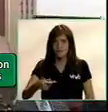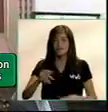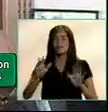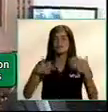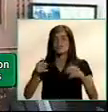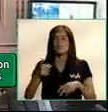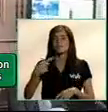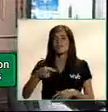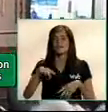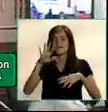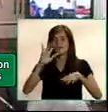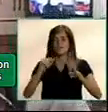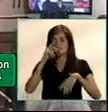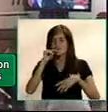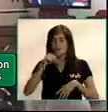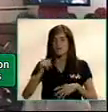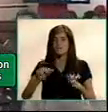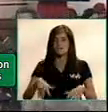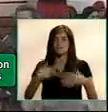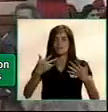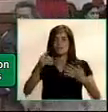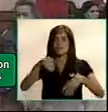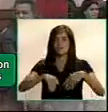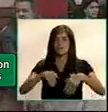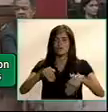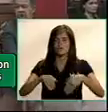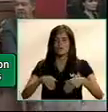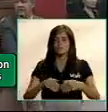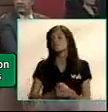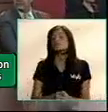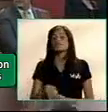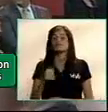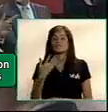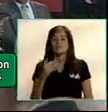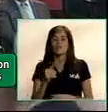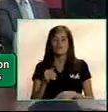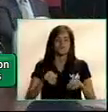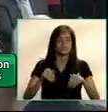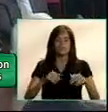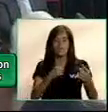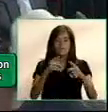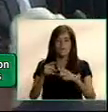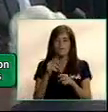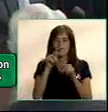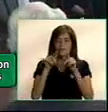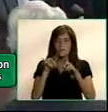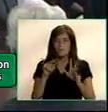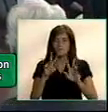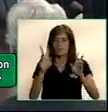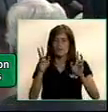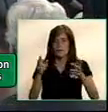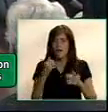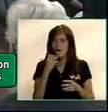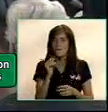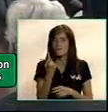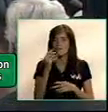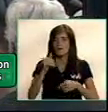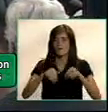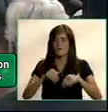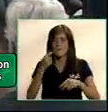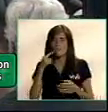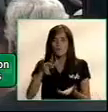14 años aquí en este país se han hecho 18 elecciones, 5 referéndums para distintos temas. El primer referéndum para aprobar